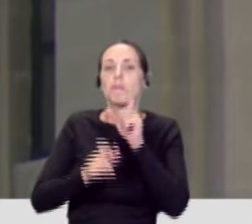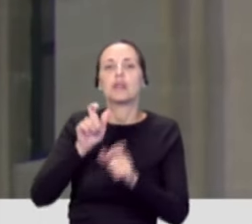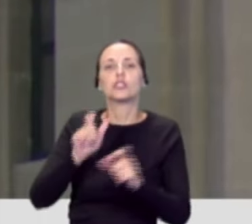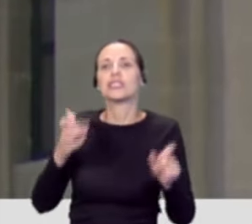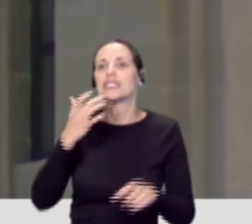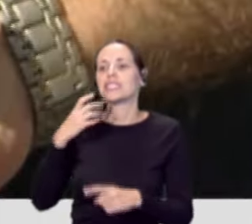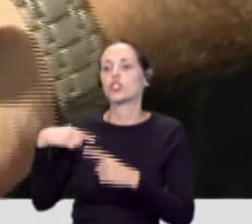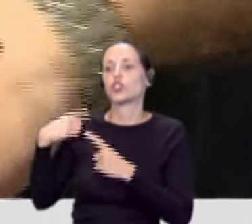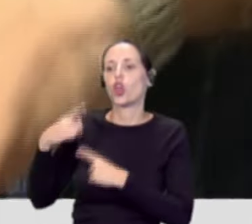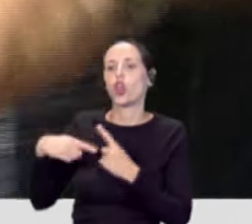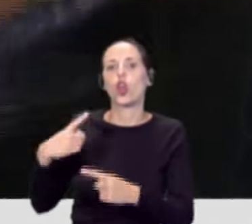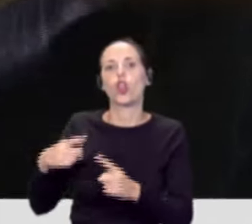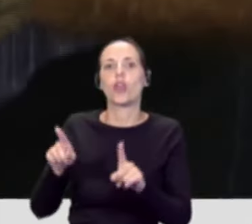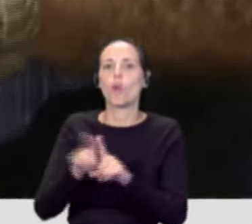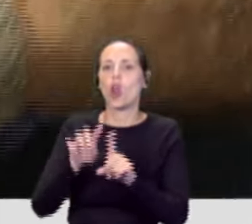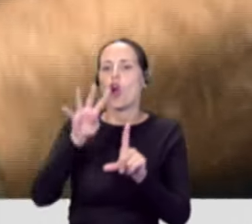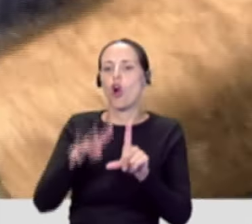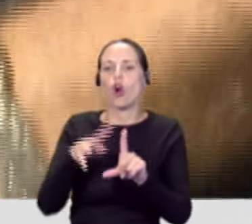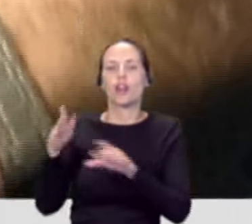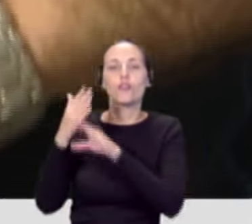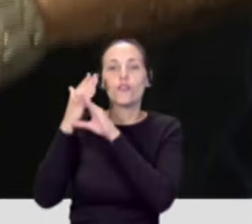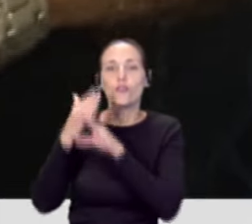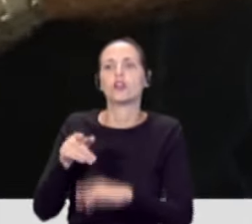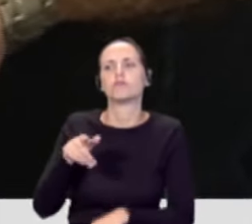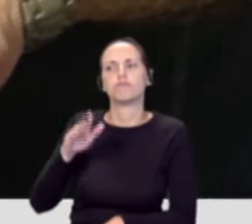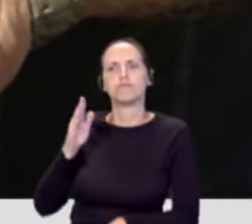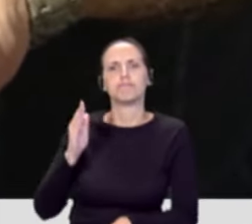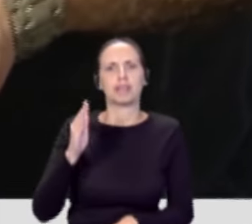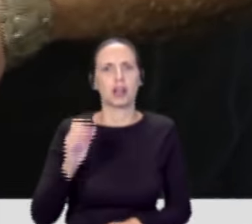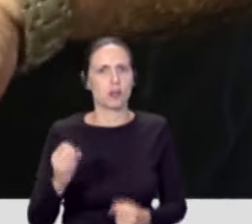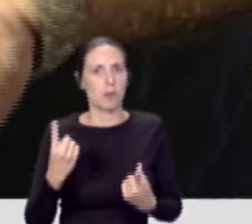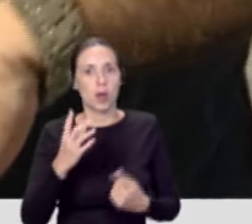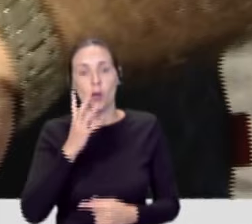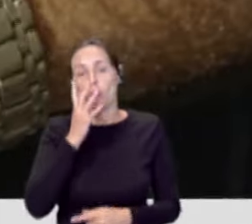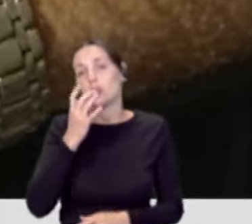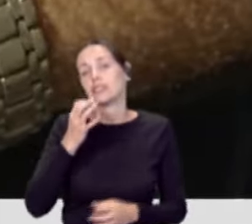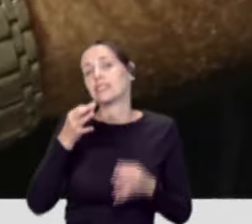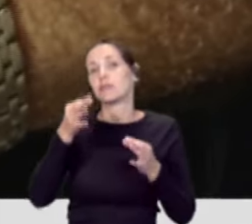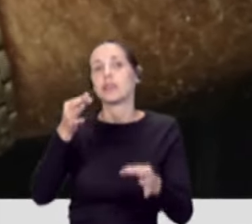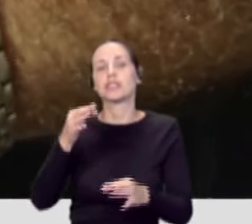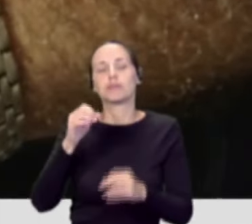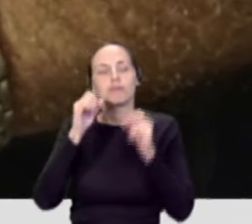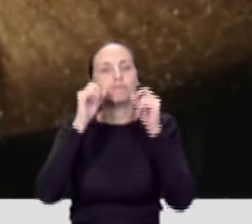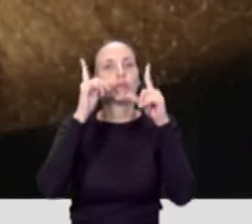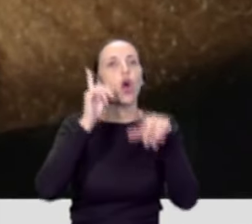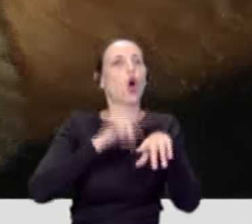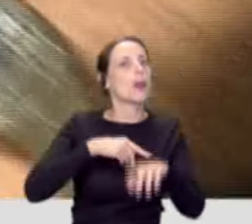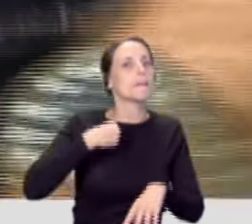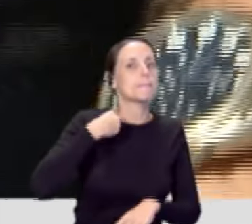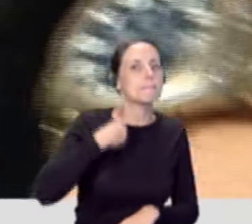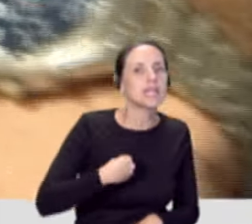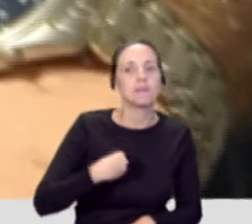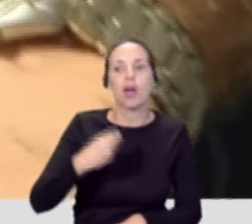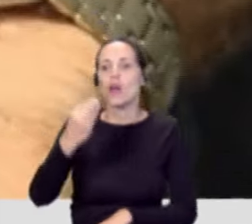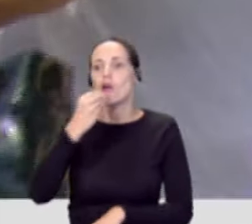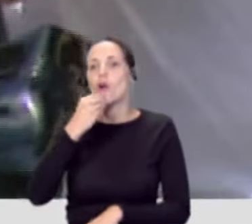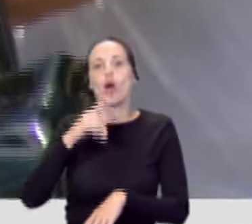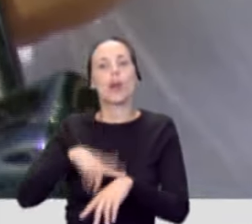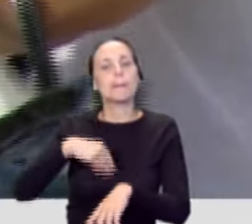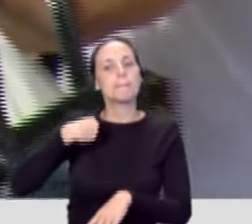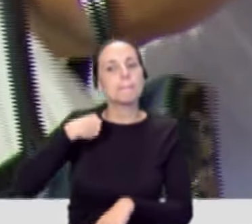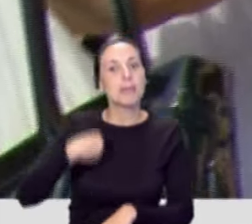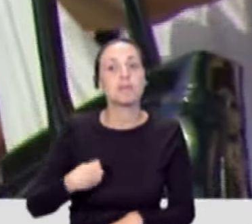marcadas en el día a día. Pueden ser las personas que se vean más afectadas, las que se despiertan siempre a la misma hora, almuerzan a la misma hora, hacen pues, ejercicio a